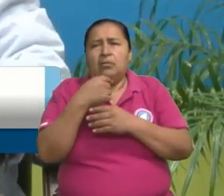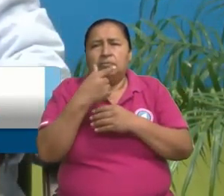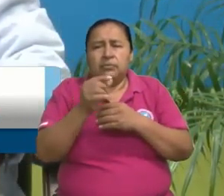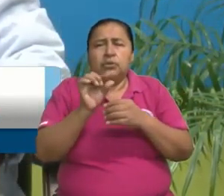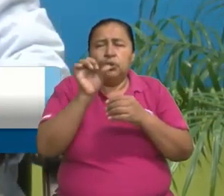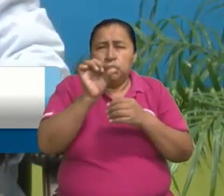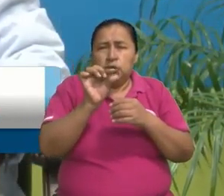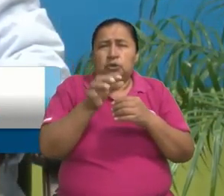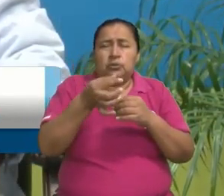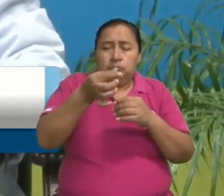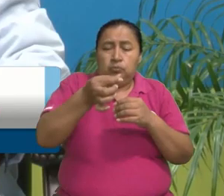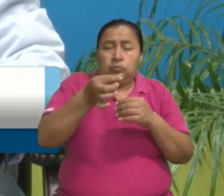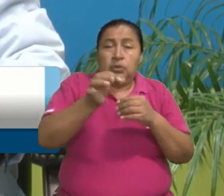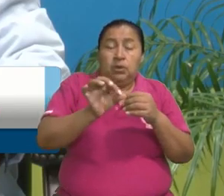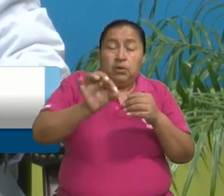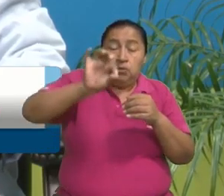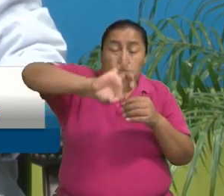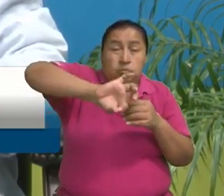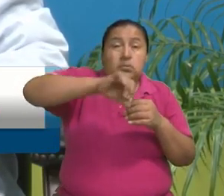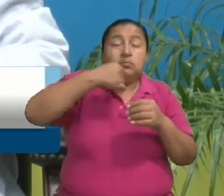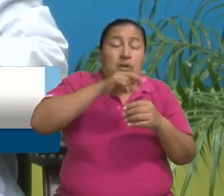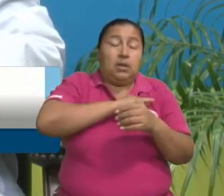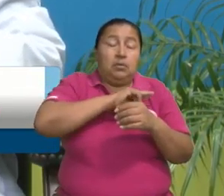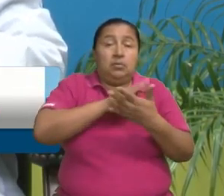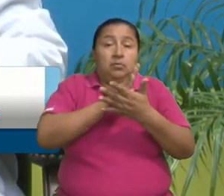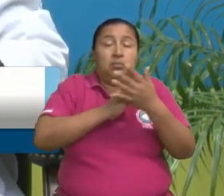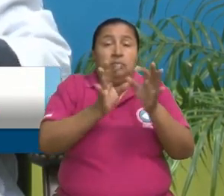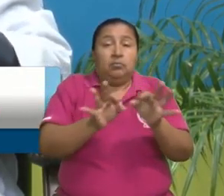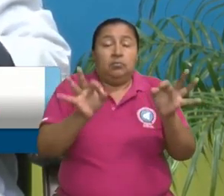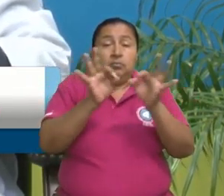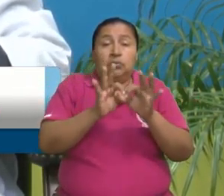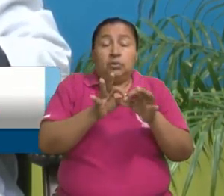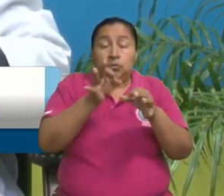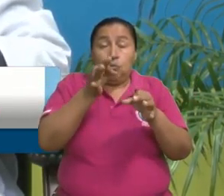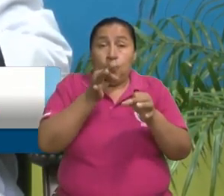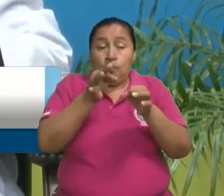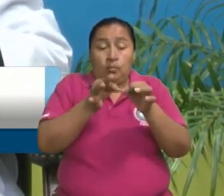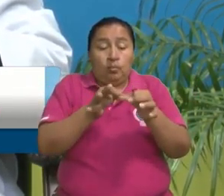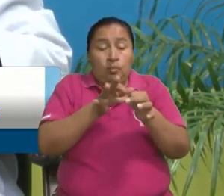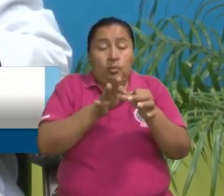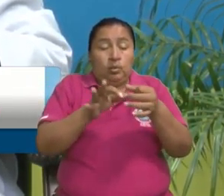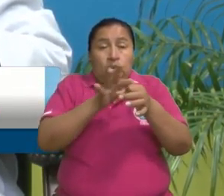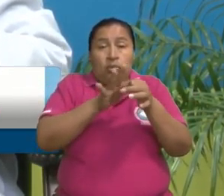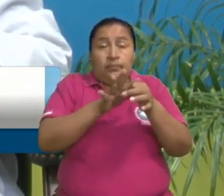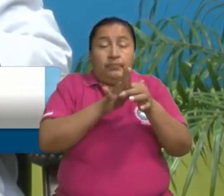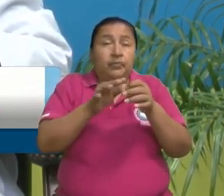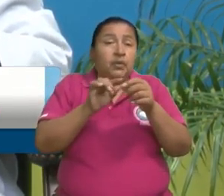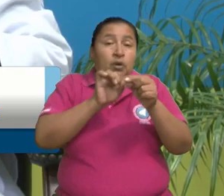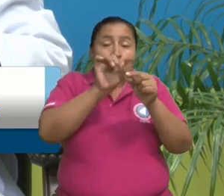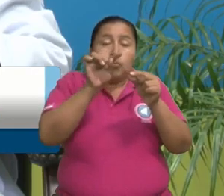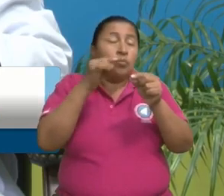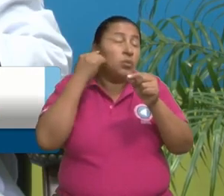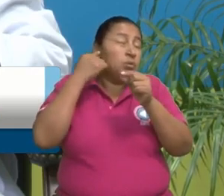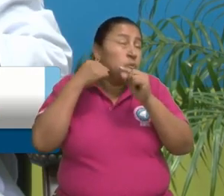exactamente hay una parte que porque el conducto del conducto auditivo externo